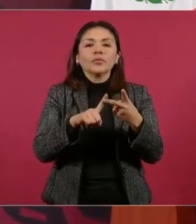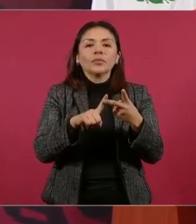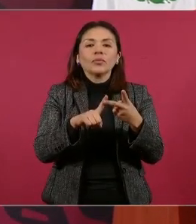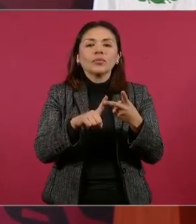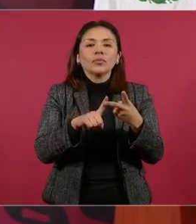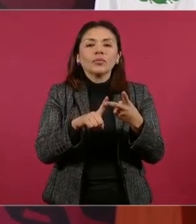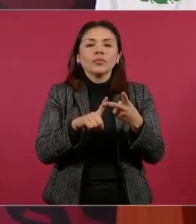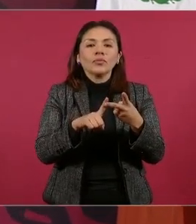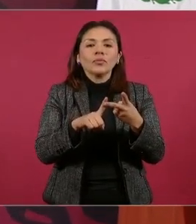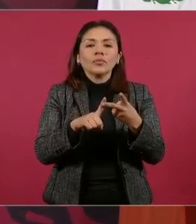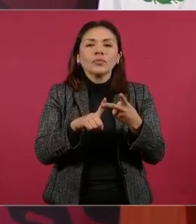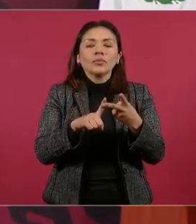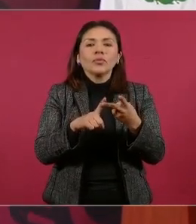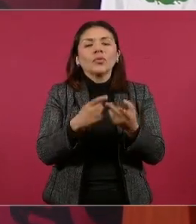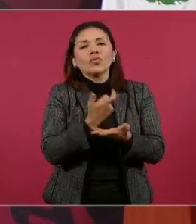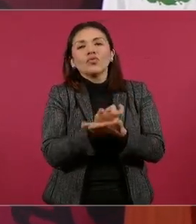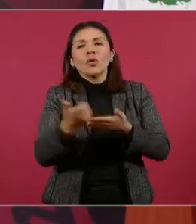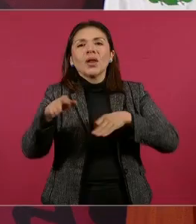salario